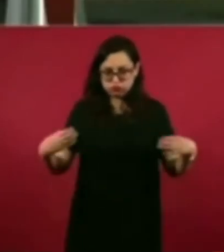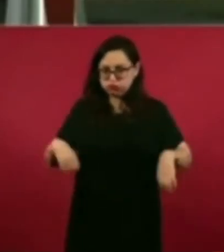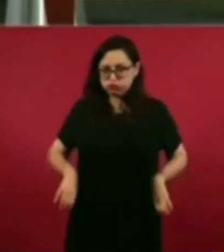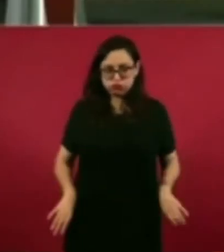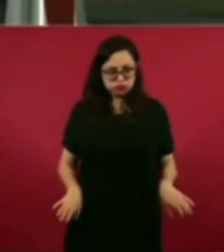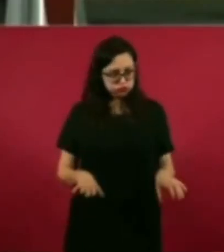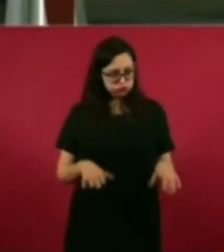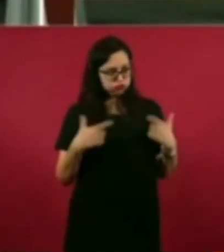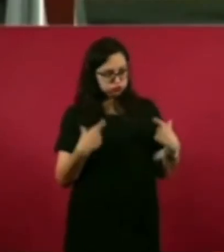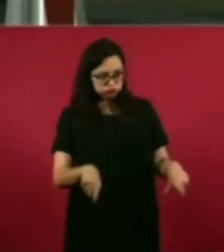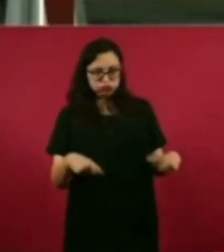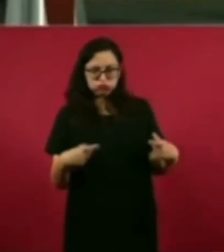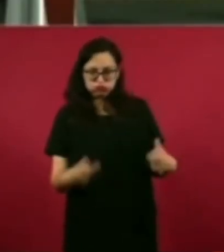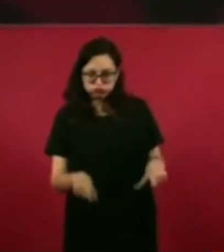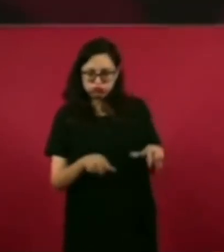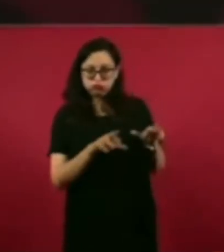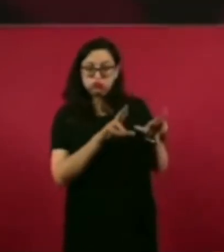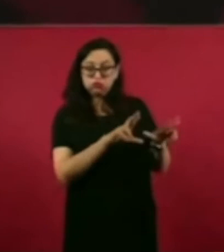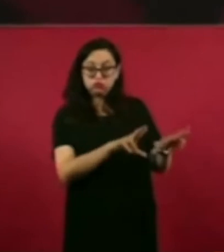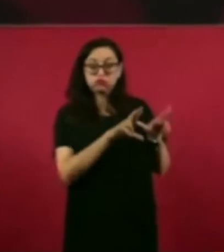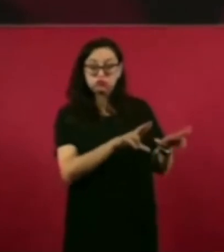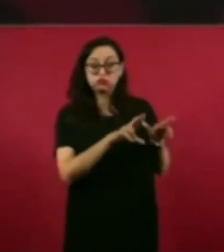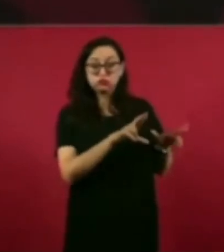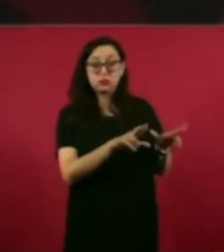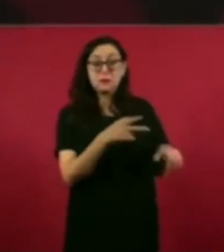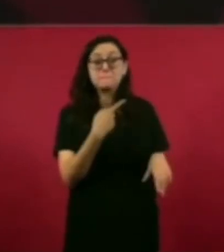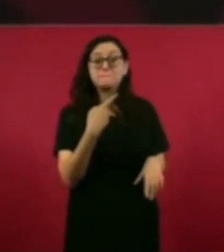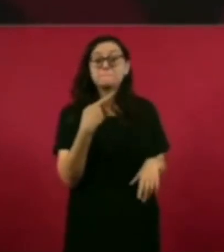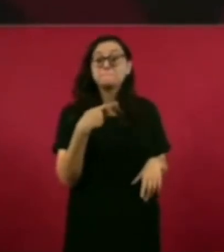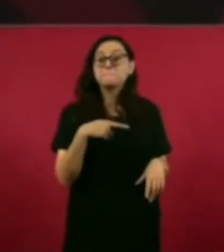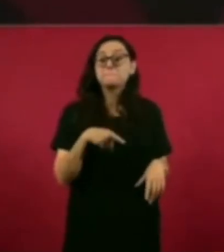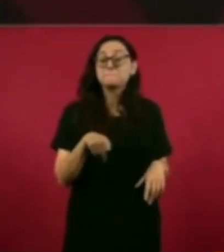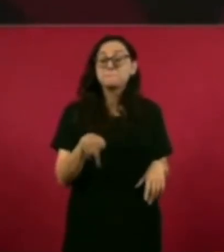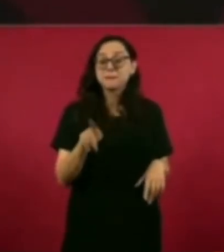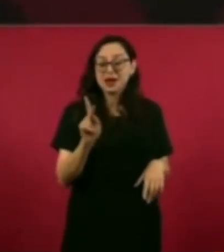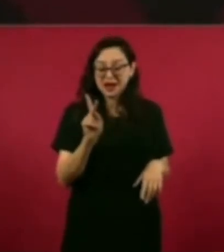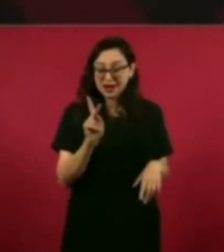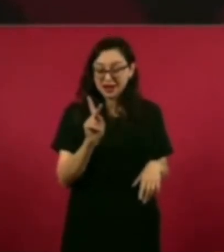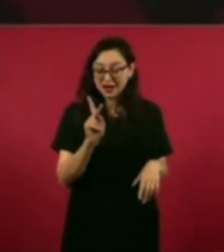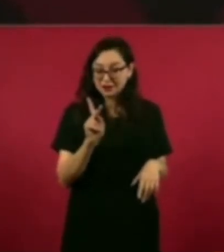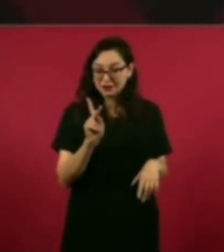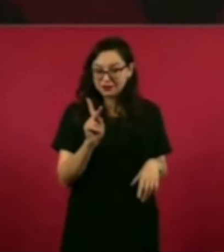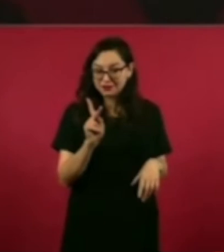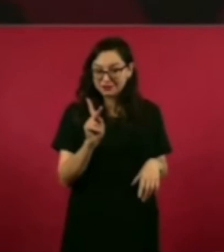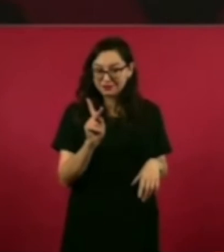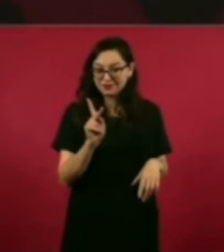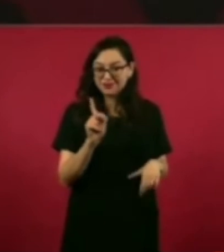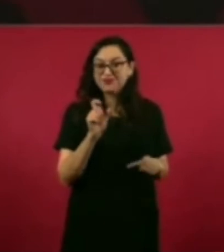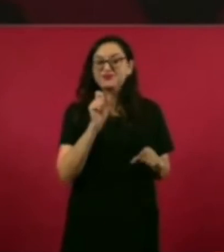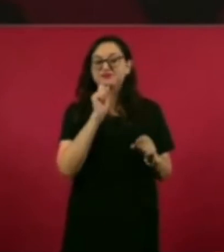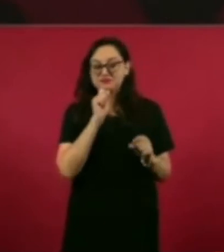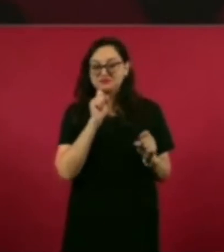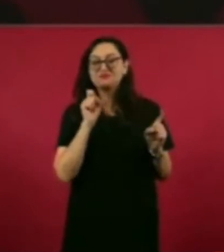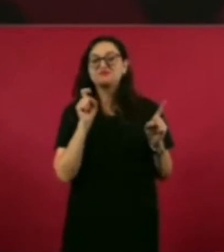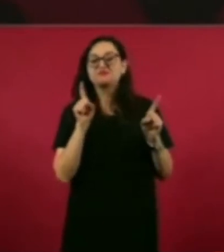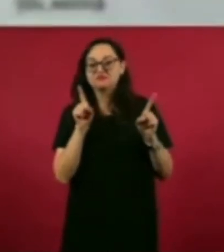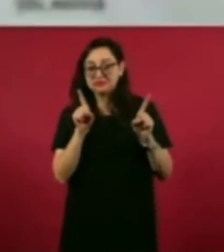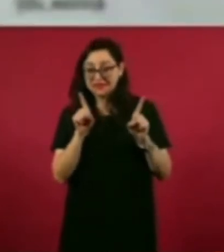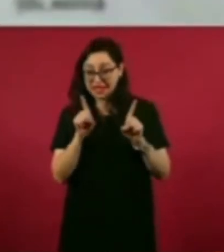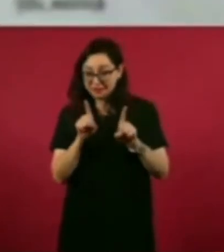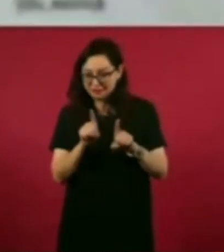Pero tengo la dicha de poder decir